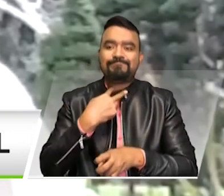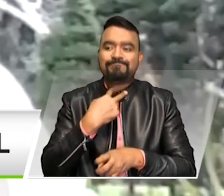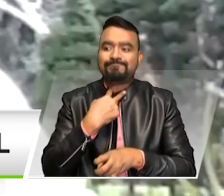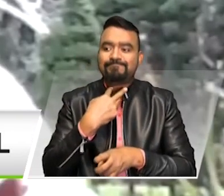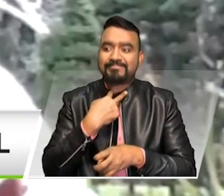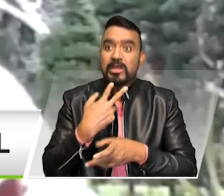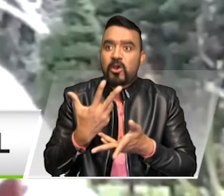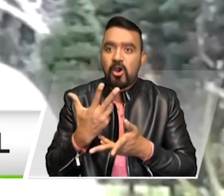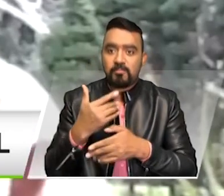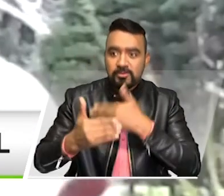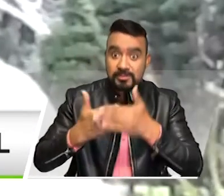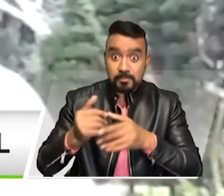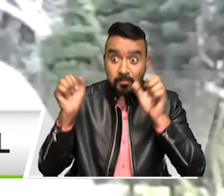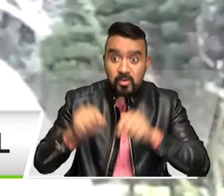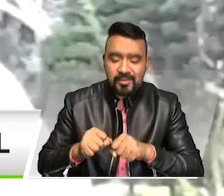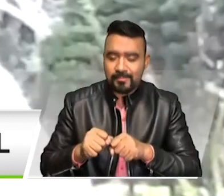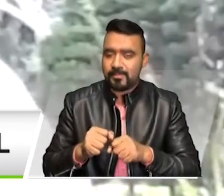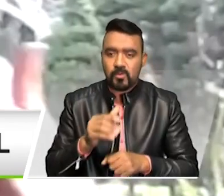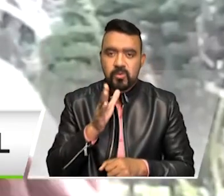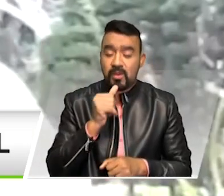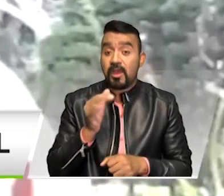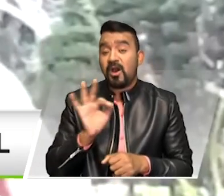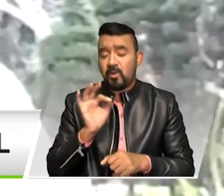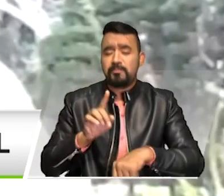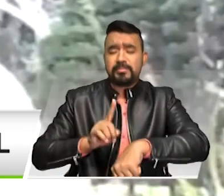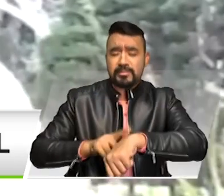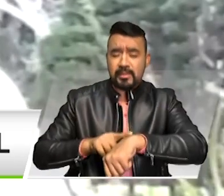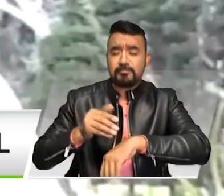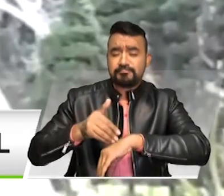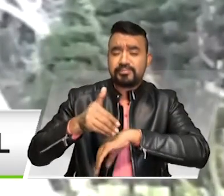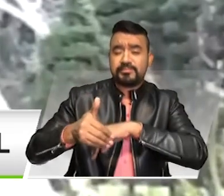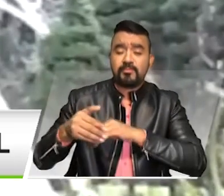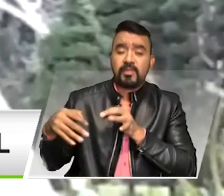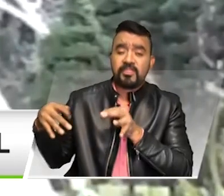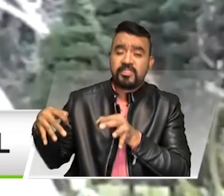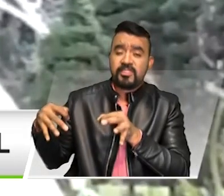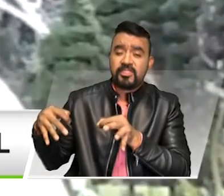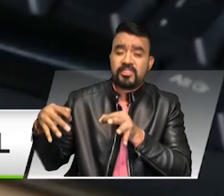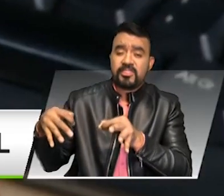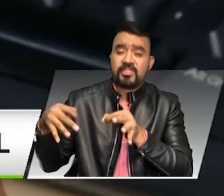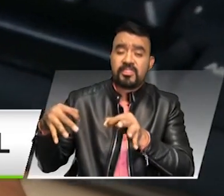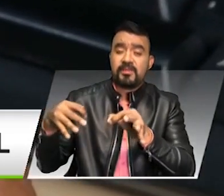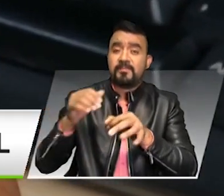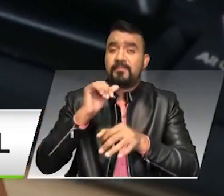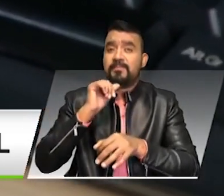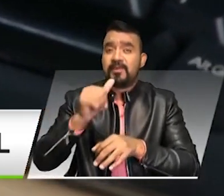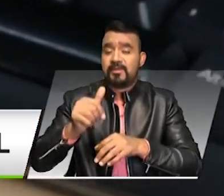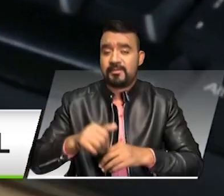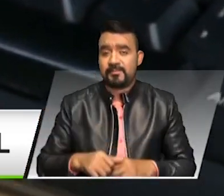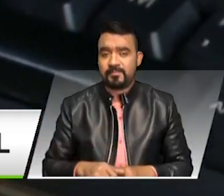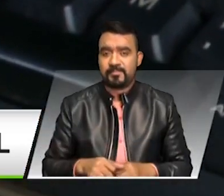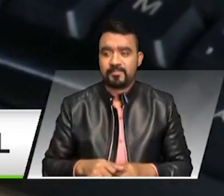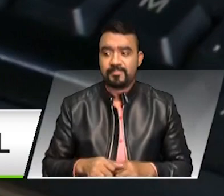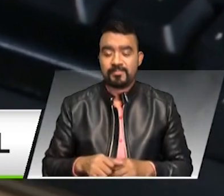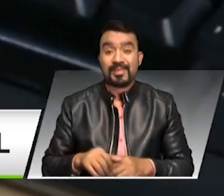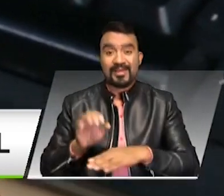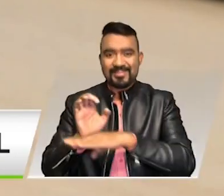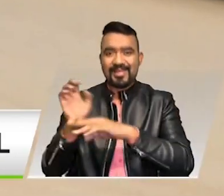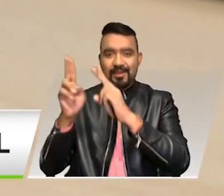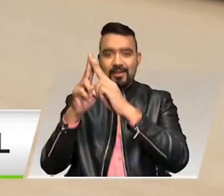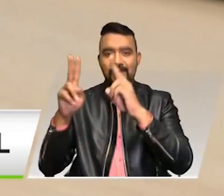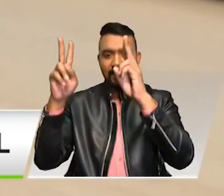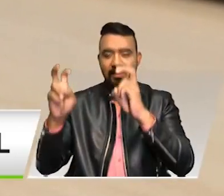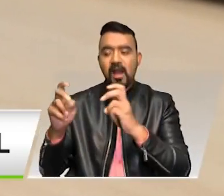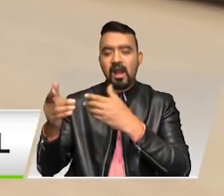de manera física o realmente tardan muchos días en poderlo, pues, como hacer. Cifras de la Cámara de Comercio Electrónico dan cuenta